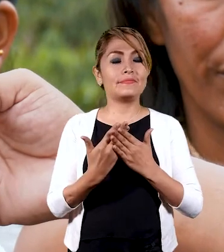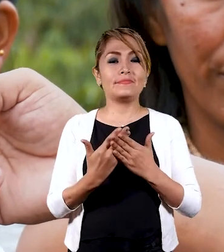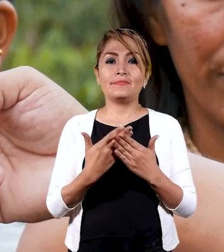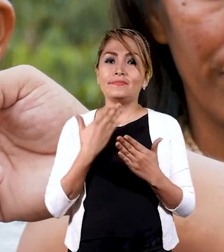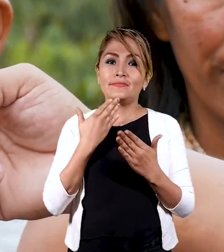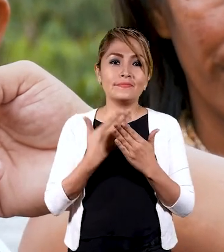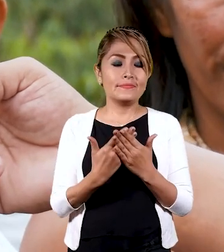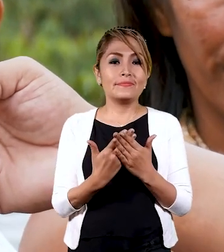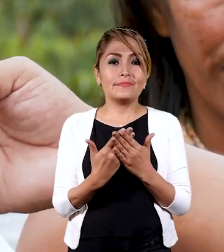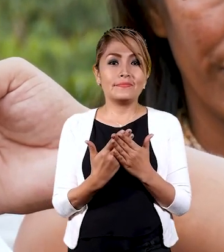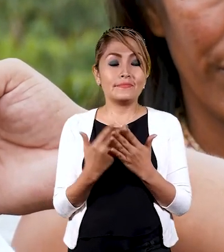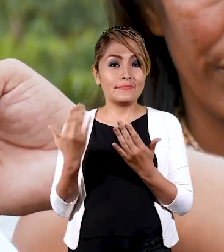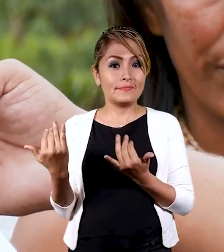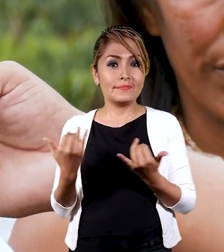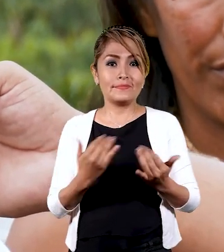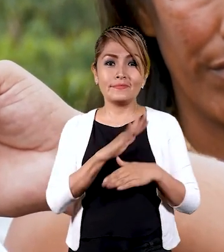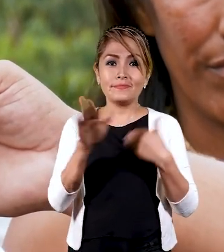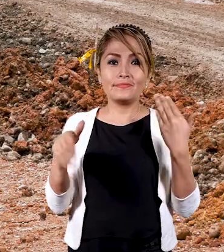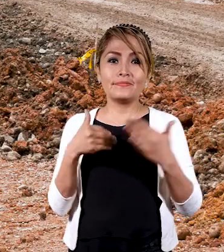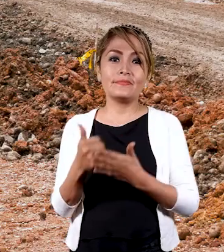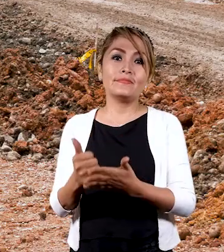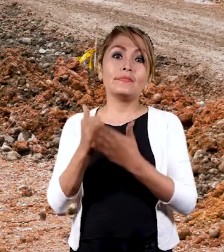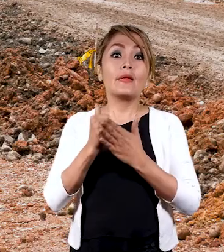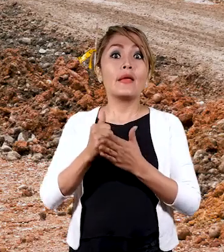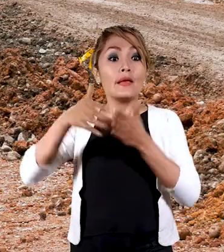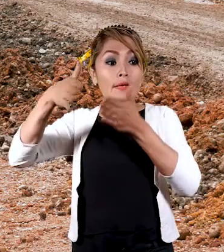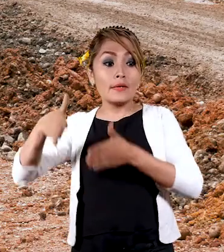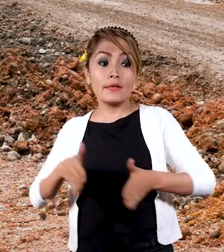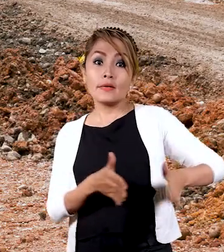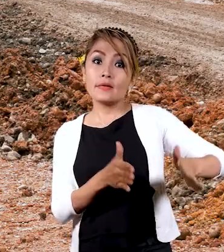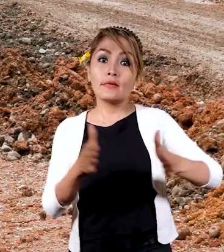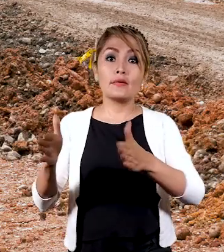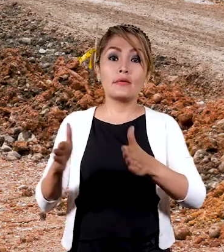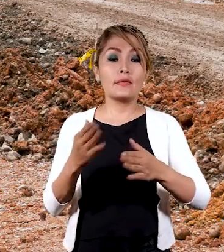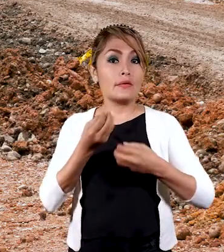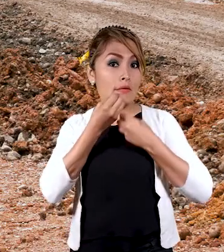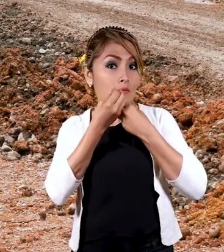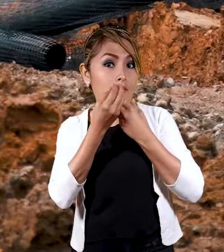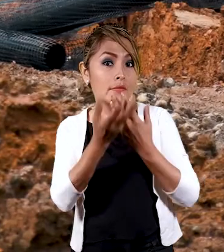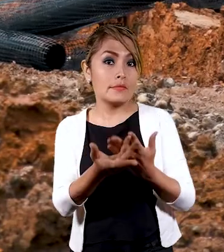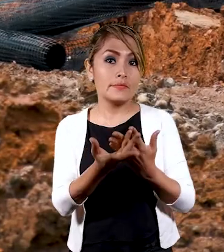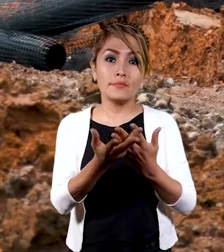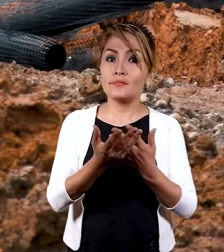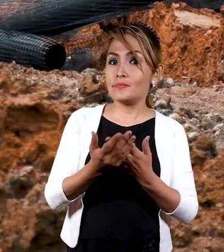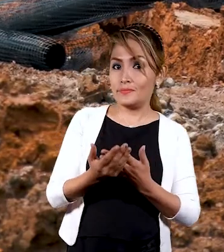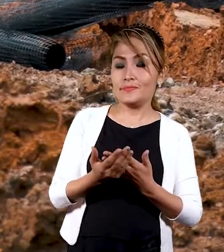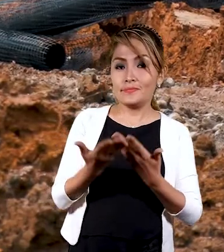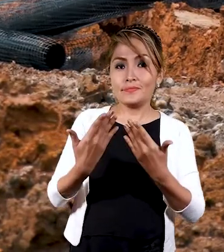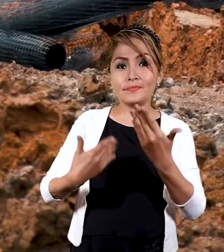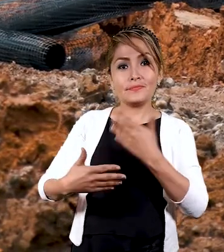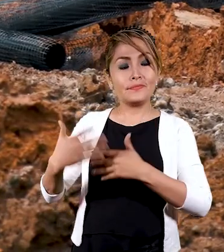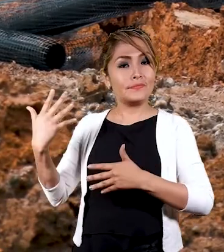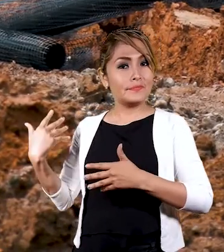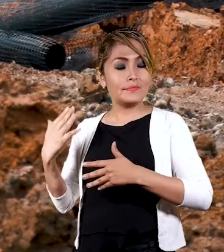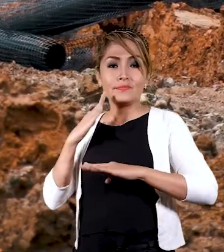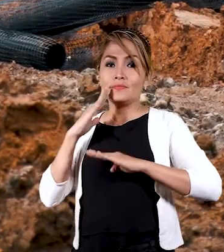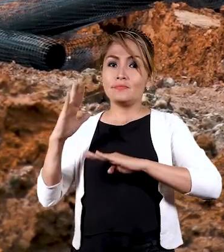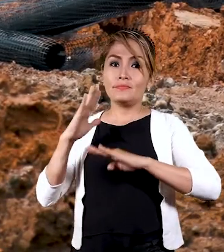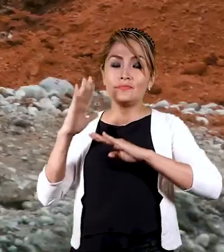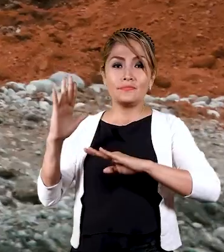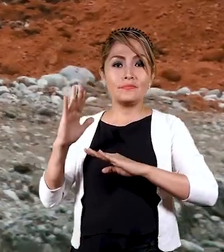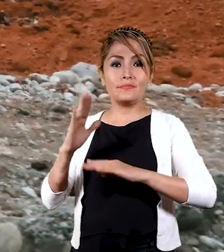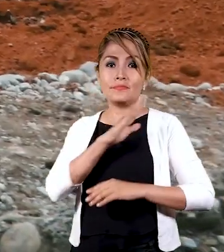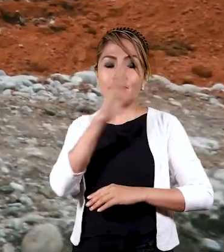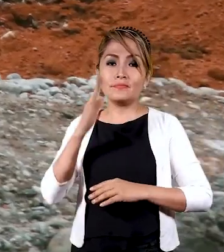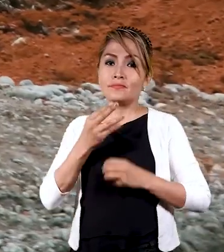que está realizando, que beneficia a todos. Esta es una vía que, como les menciono, ya se ha venido ofreciendo desde hace muchos años